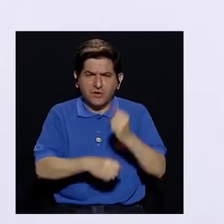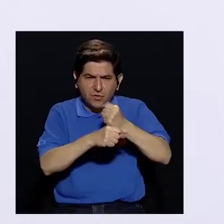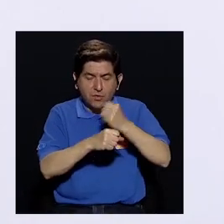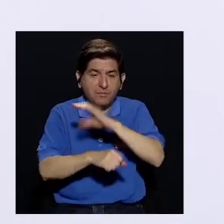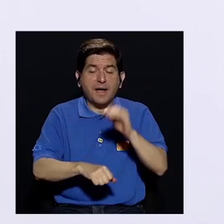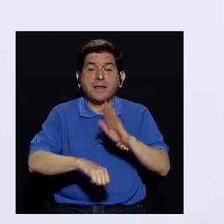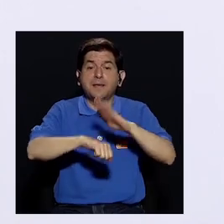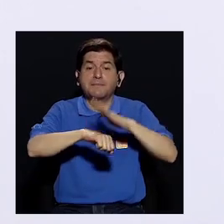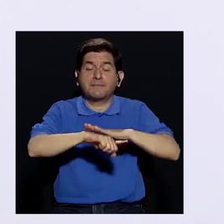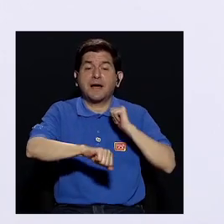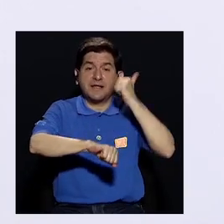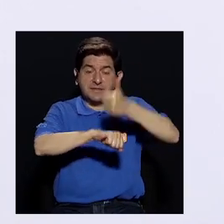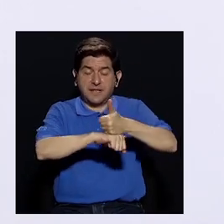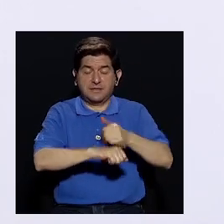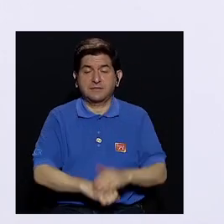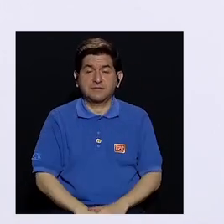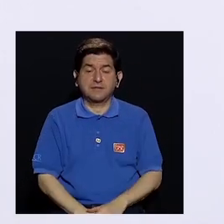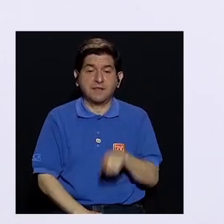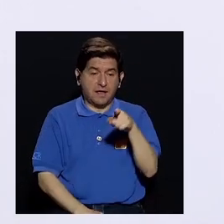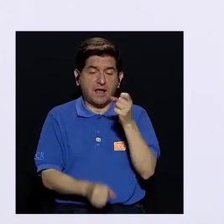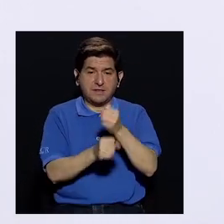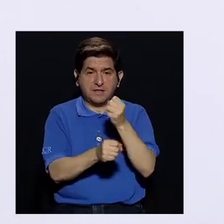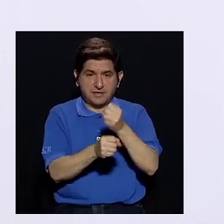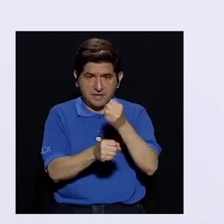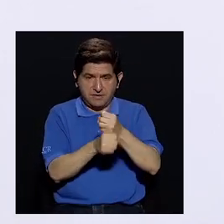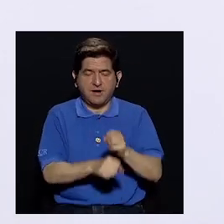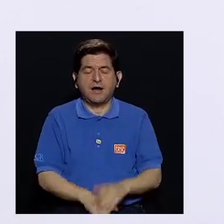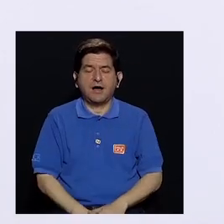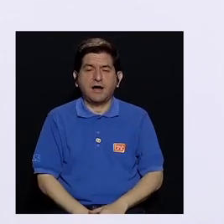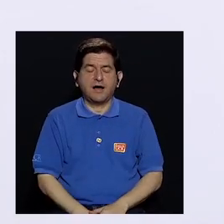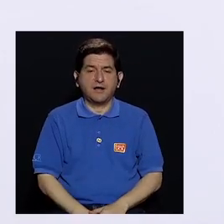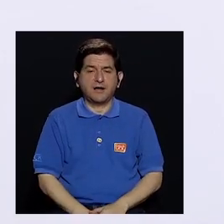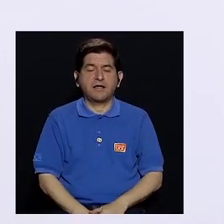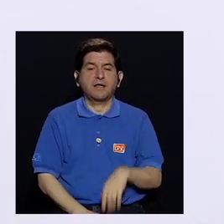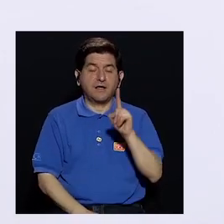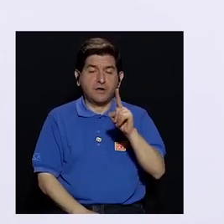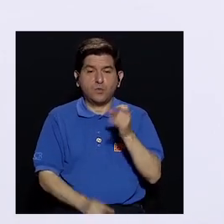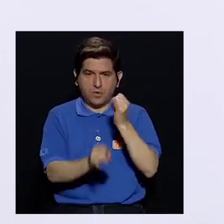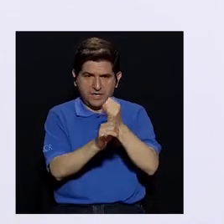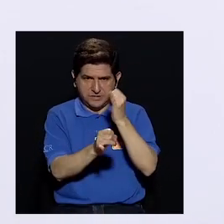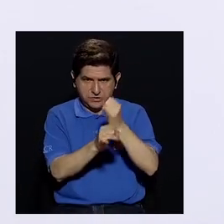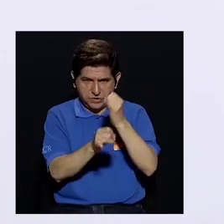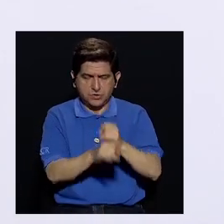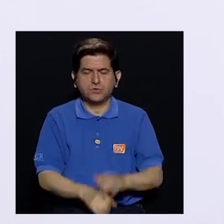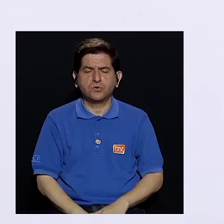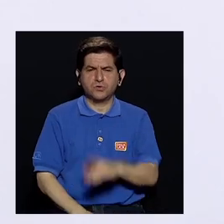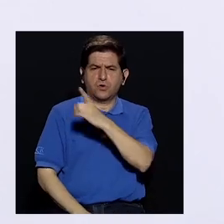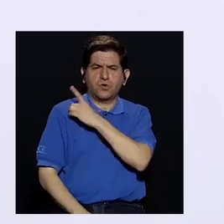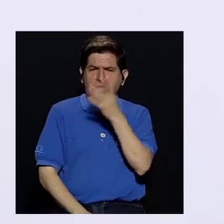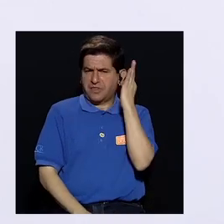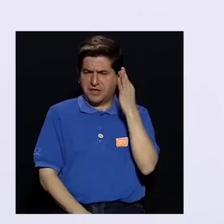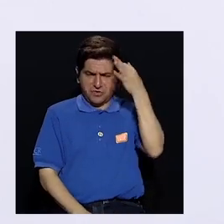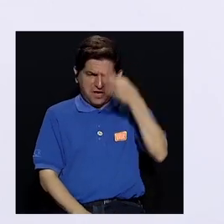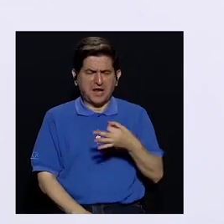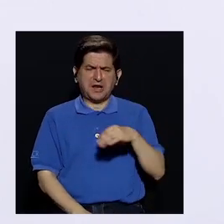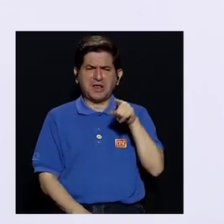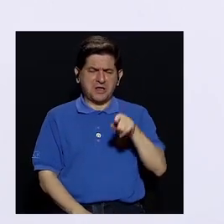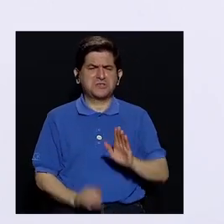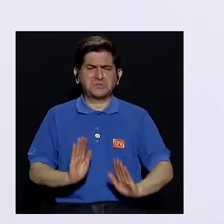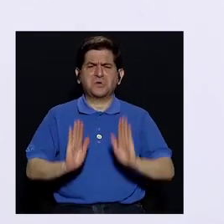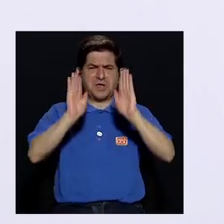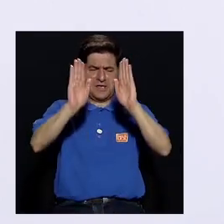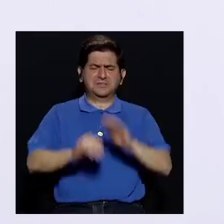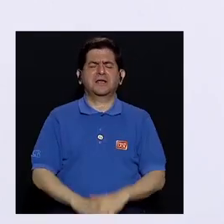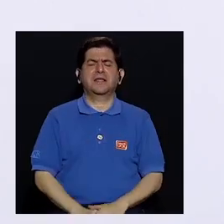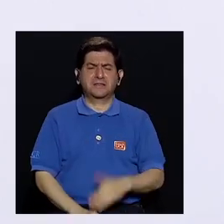secuenciando muchos trozos del genoma y patentando los a través de lena jason trabajan en haití la directora helena